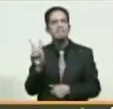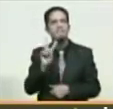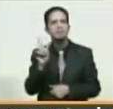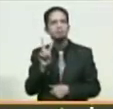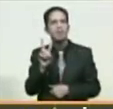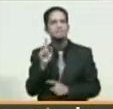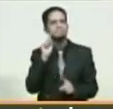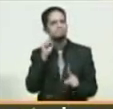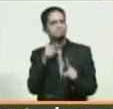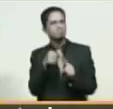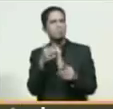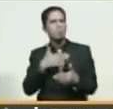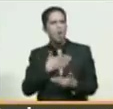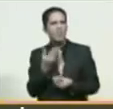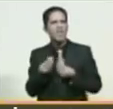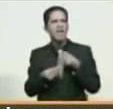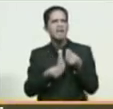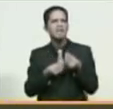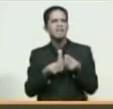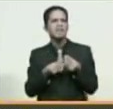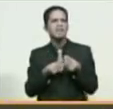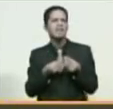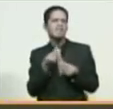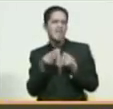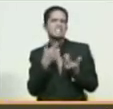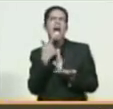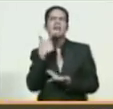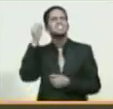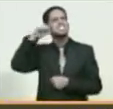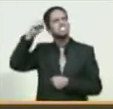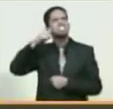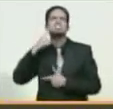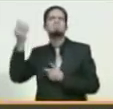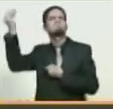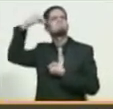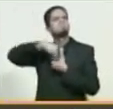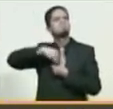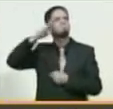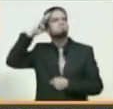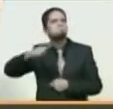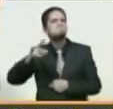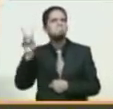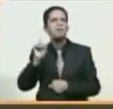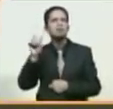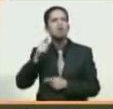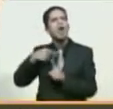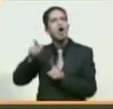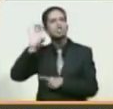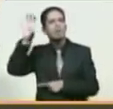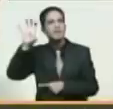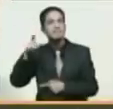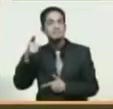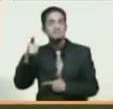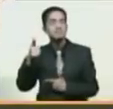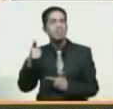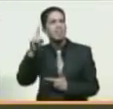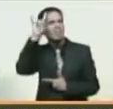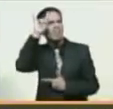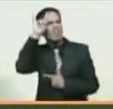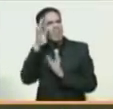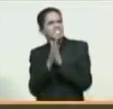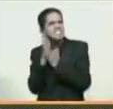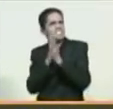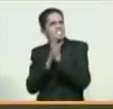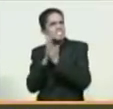poder justificar la intervención militar de Venezuela. Un plan macabro,